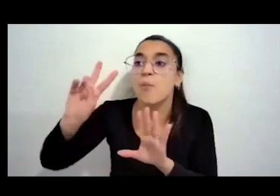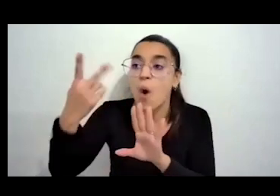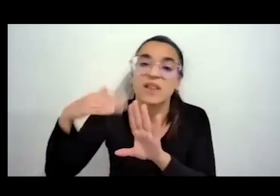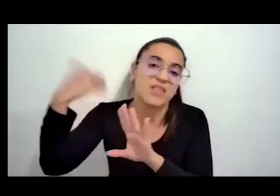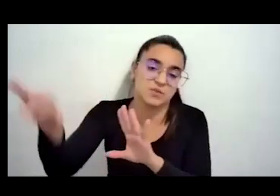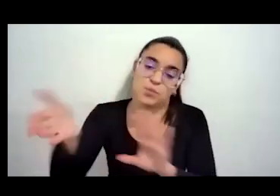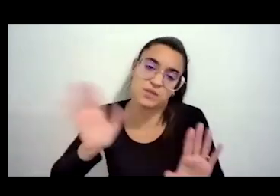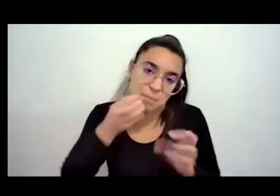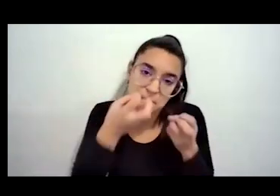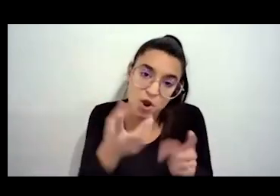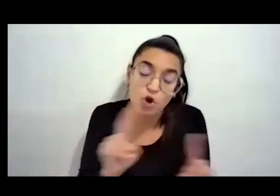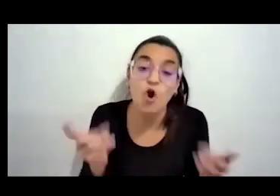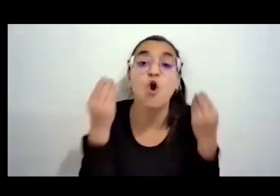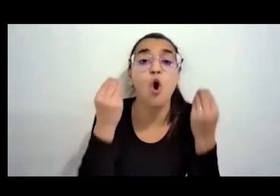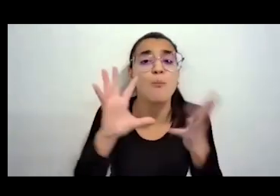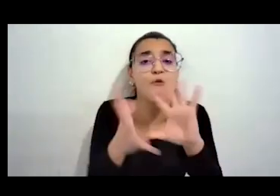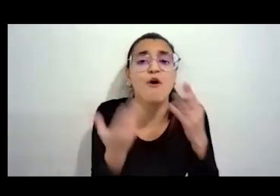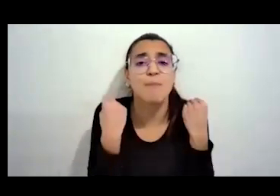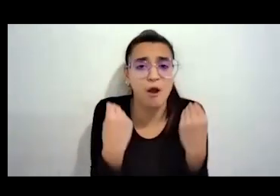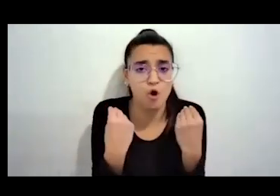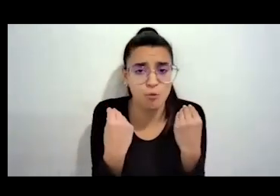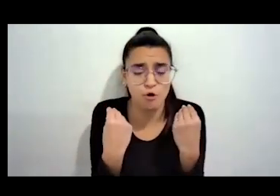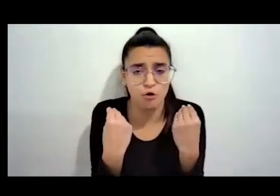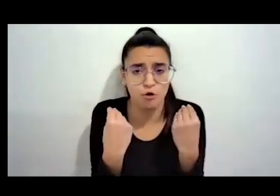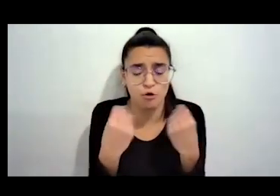¿Cómo lo hizo?